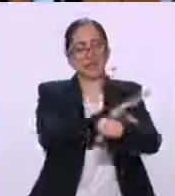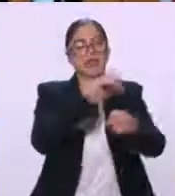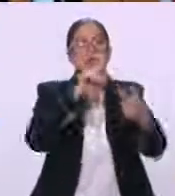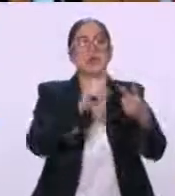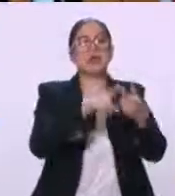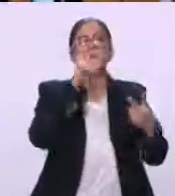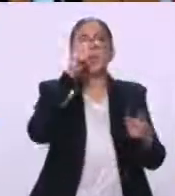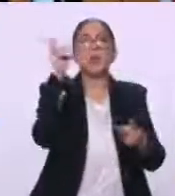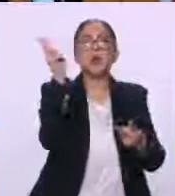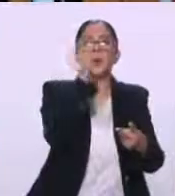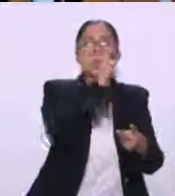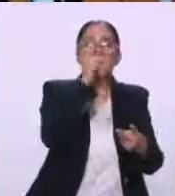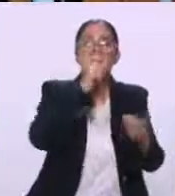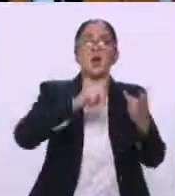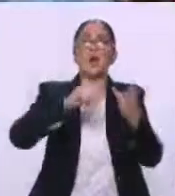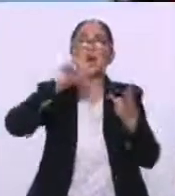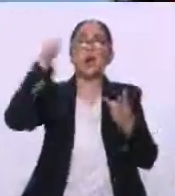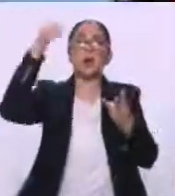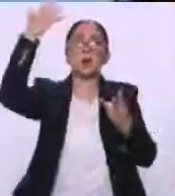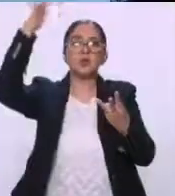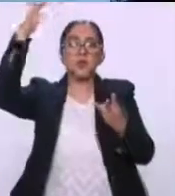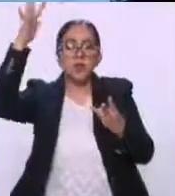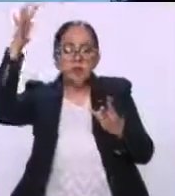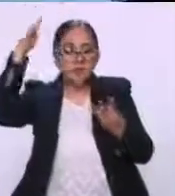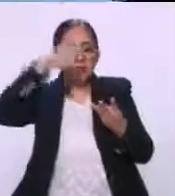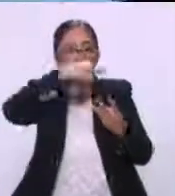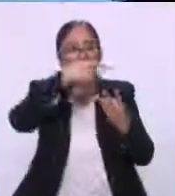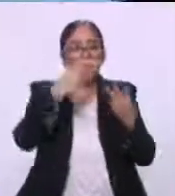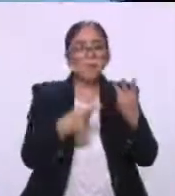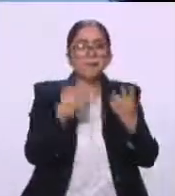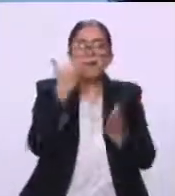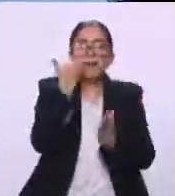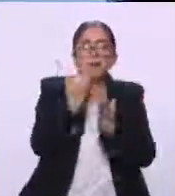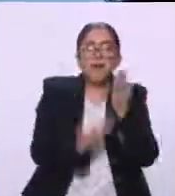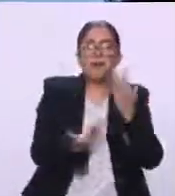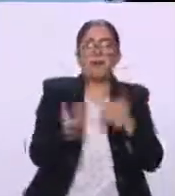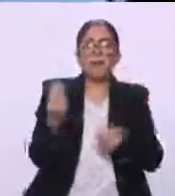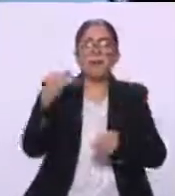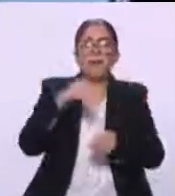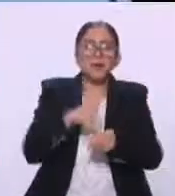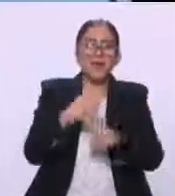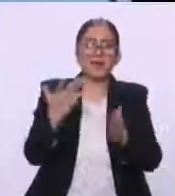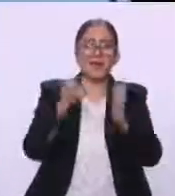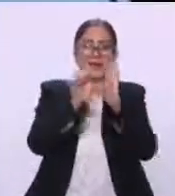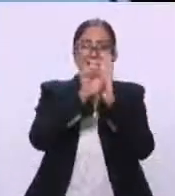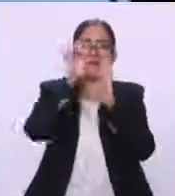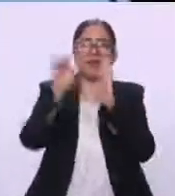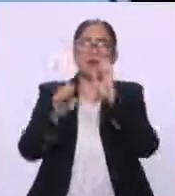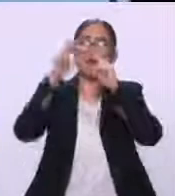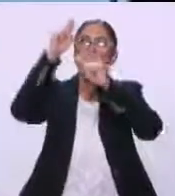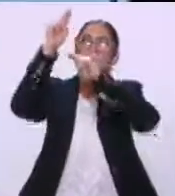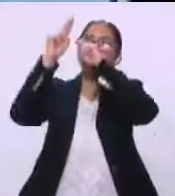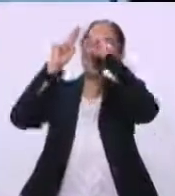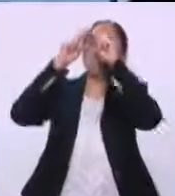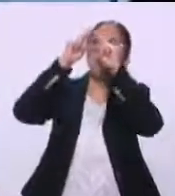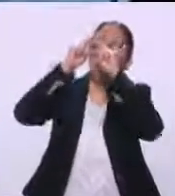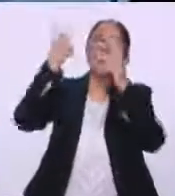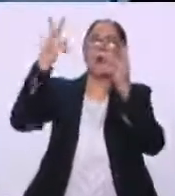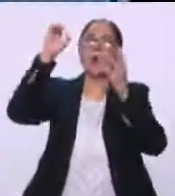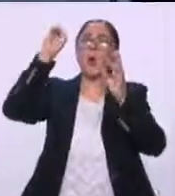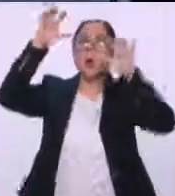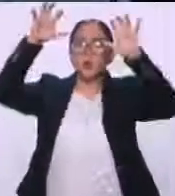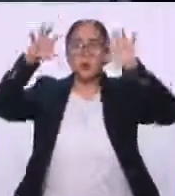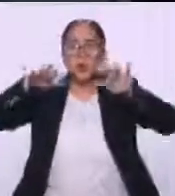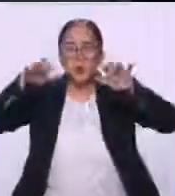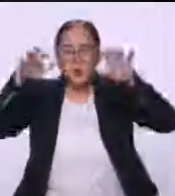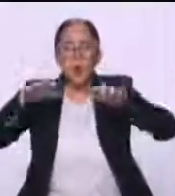de intermitencia e indisponibilidad. Por ejemplo, cuando existe nubosidad, cuando llueve, cuando se hace de noche,